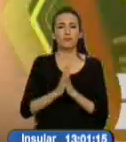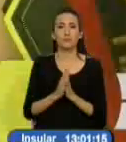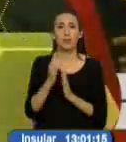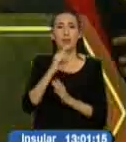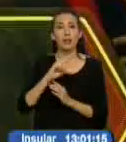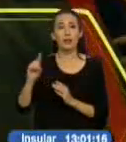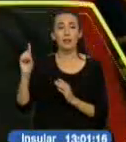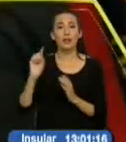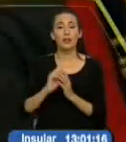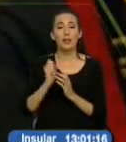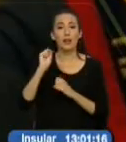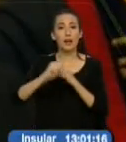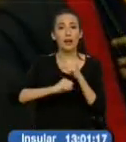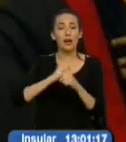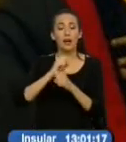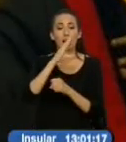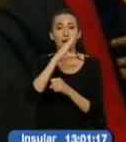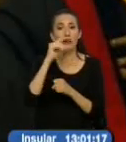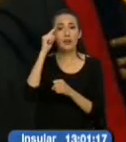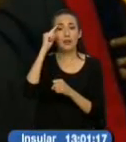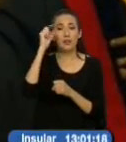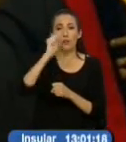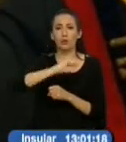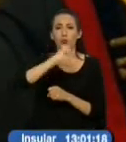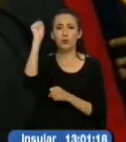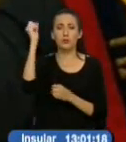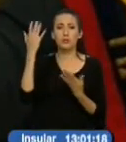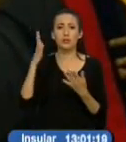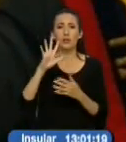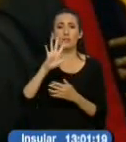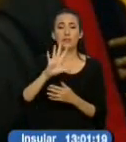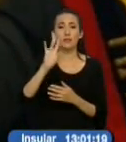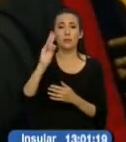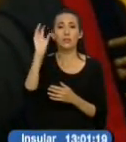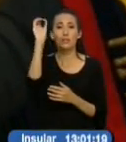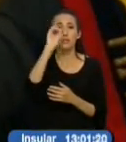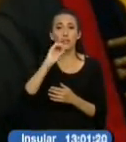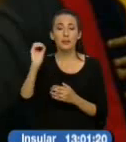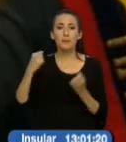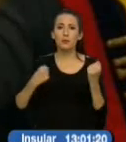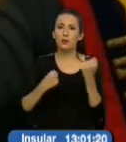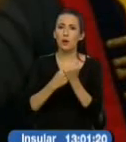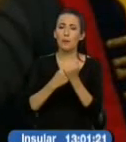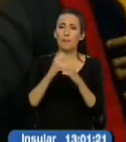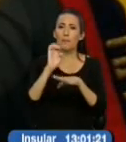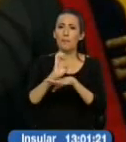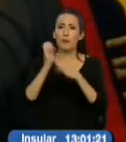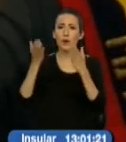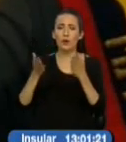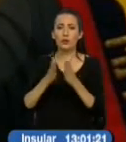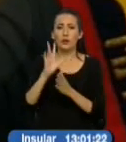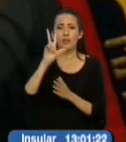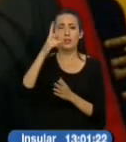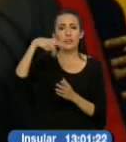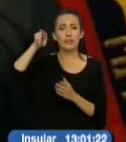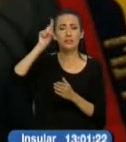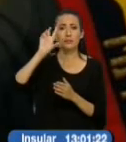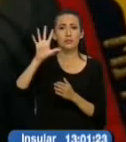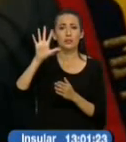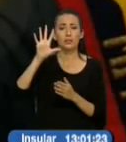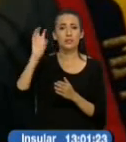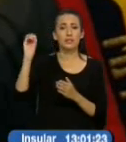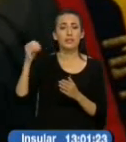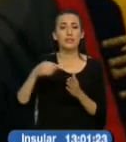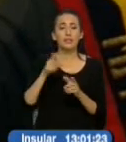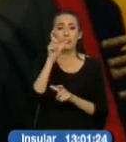año, el entonces candidato Rafael Correa ganó las presidenciales con el 57% de apoyo ciudadano. Más de 3.500.000 personas